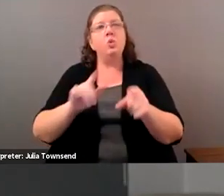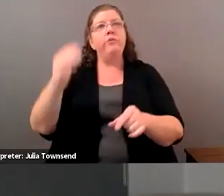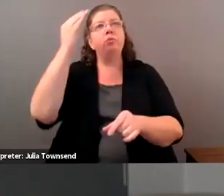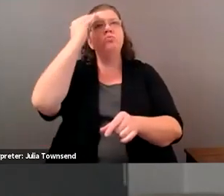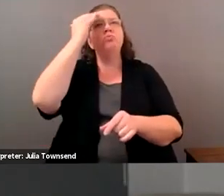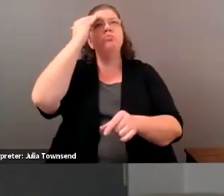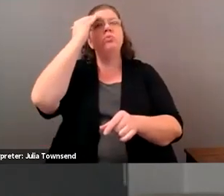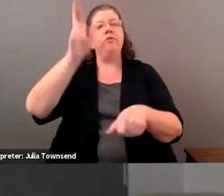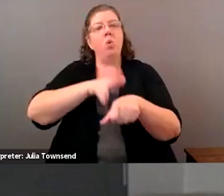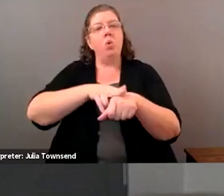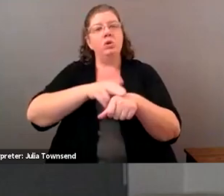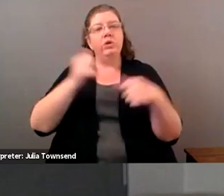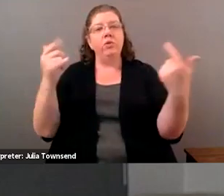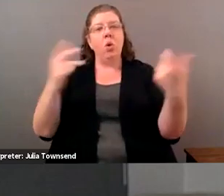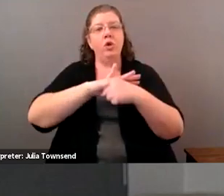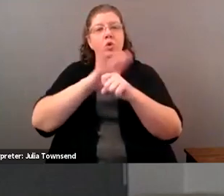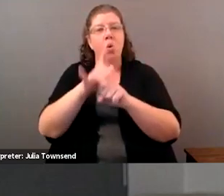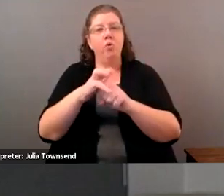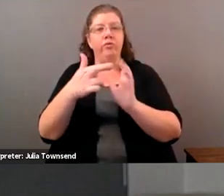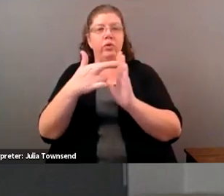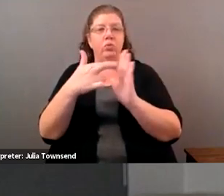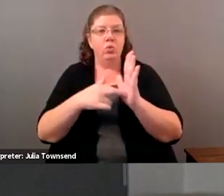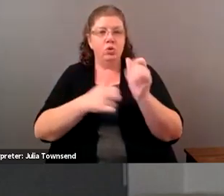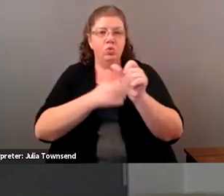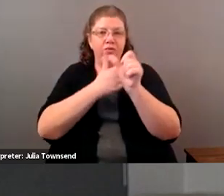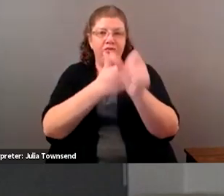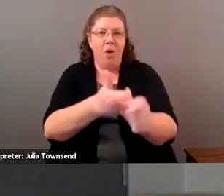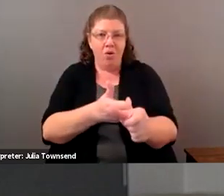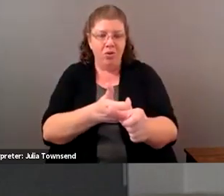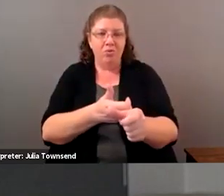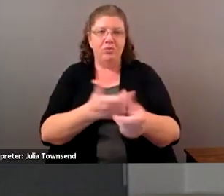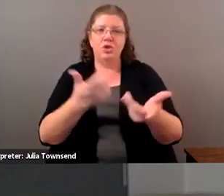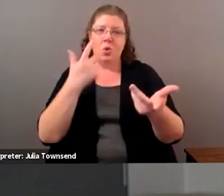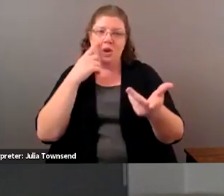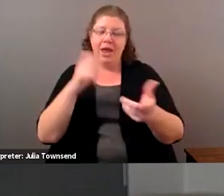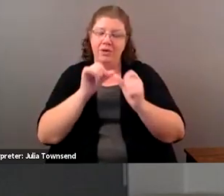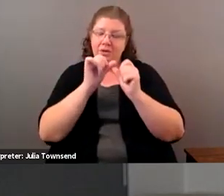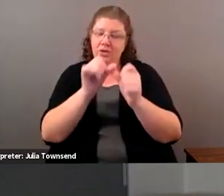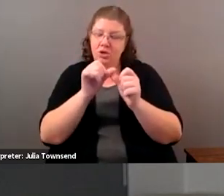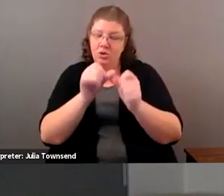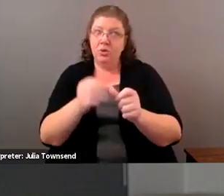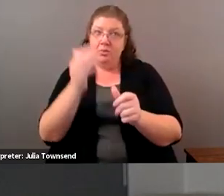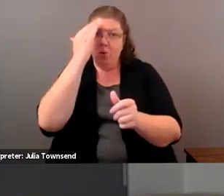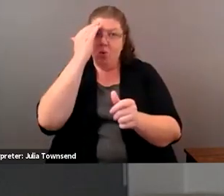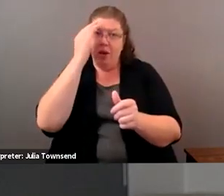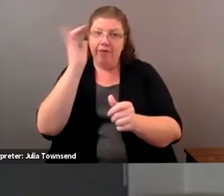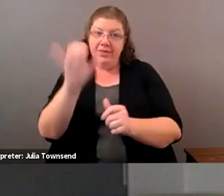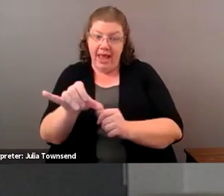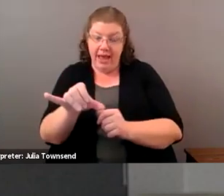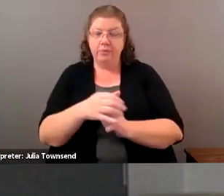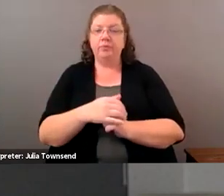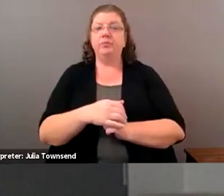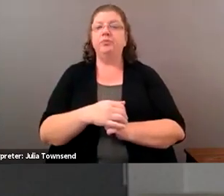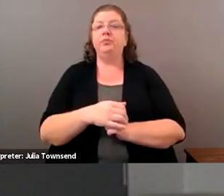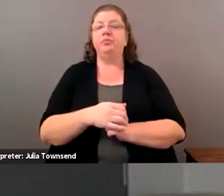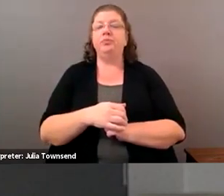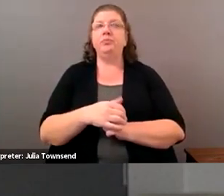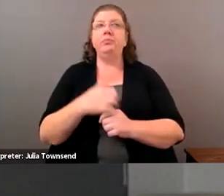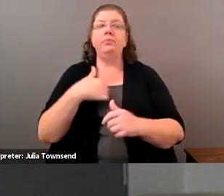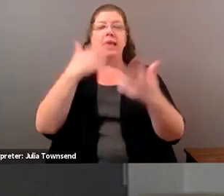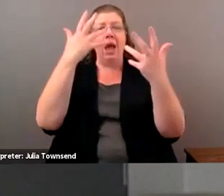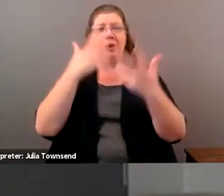muy conscientes de los protocolos del cover que tenemos que seguir así que debemos continuar respetando dichas pautas porque me